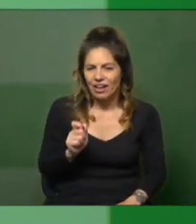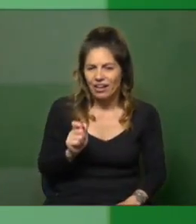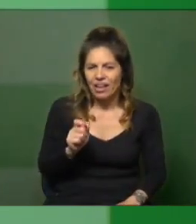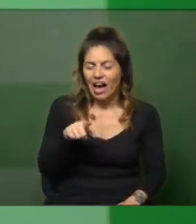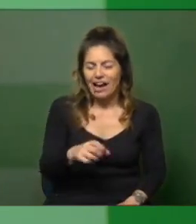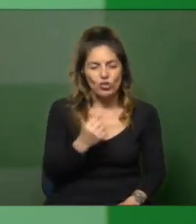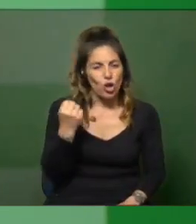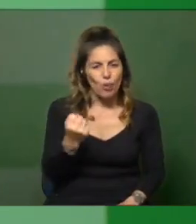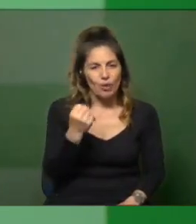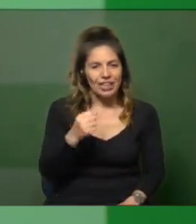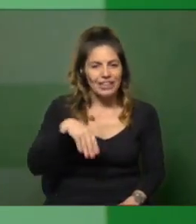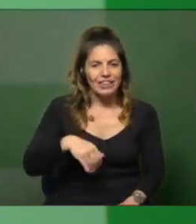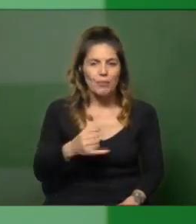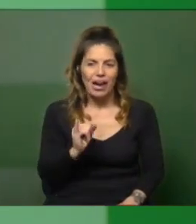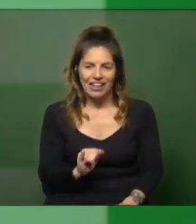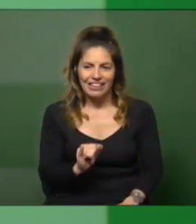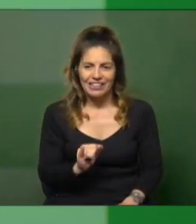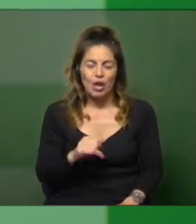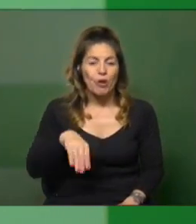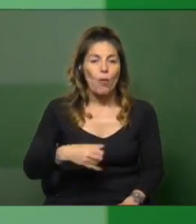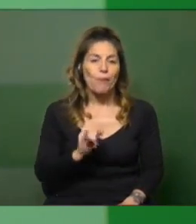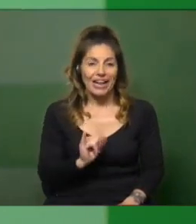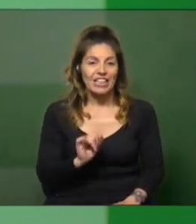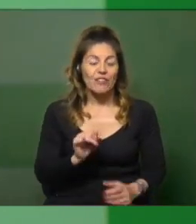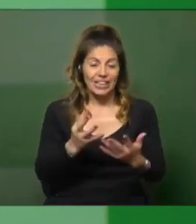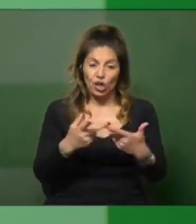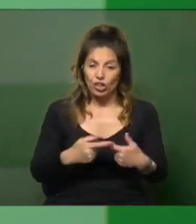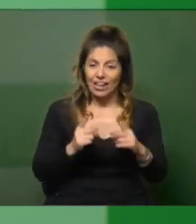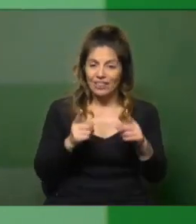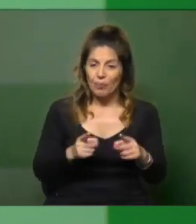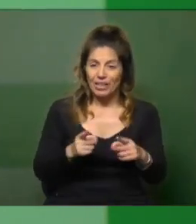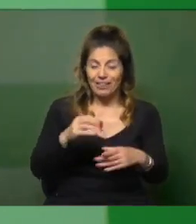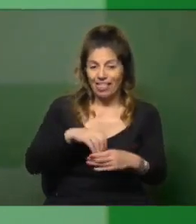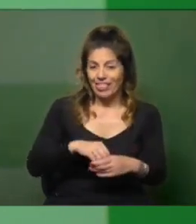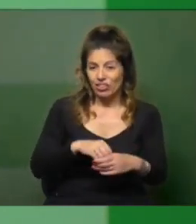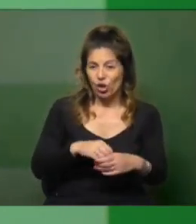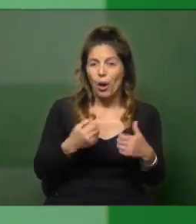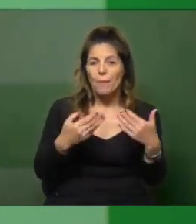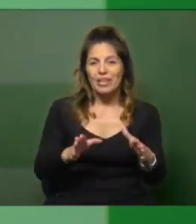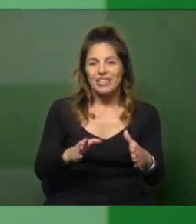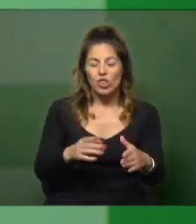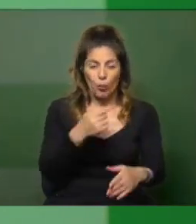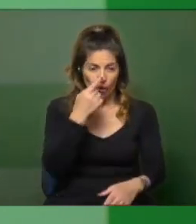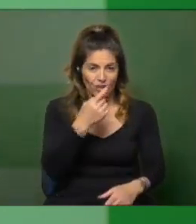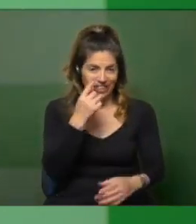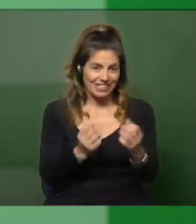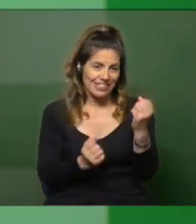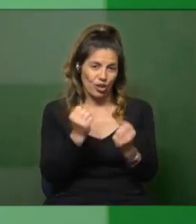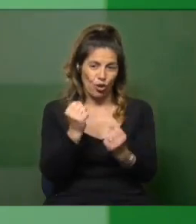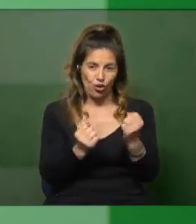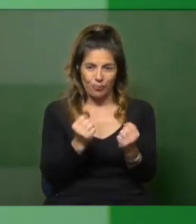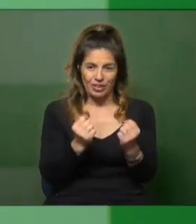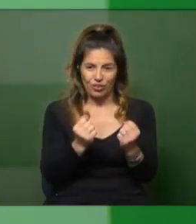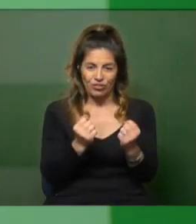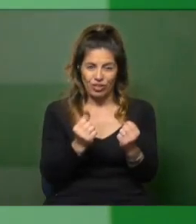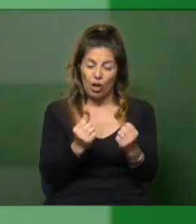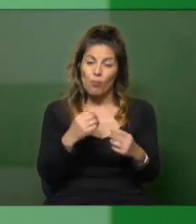la clave de de macri Pero macri va a tener que ordenar también su juego interno no Empezando por los intereses económicos que que